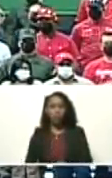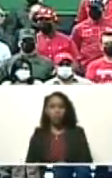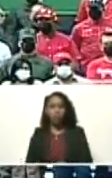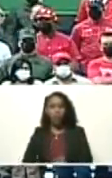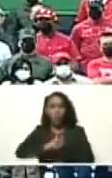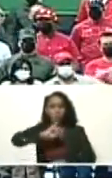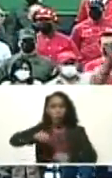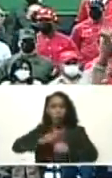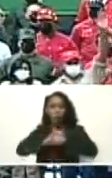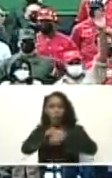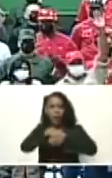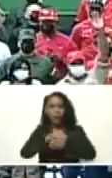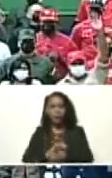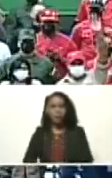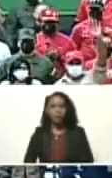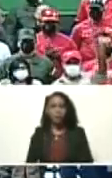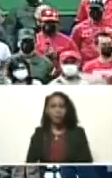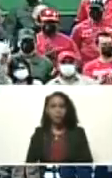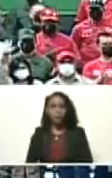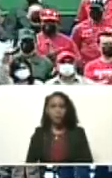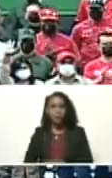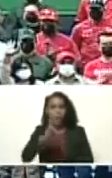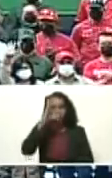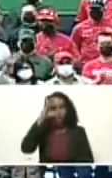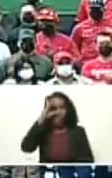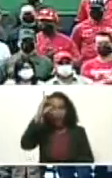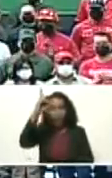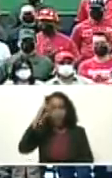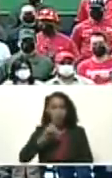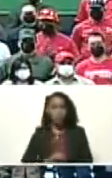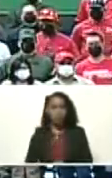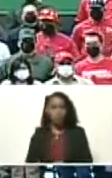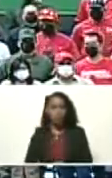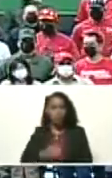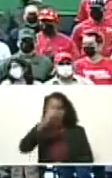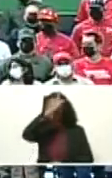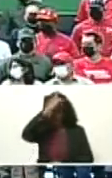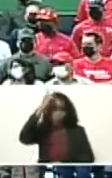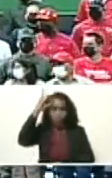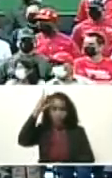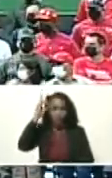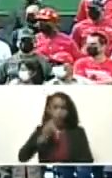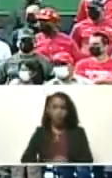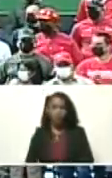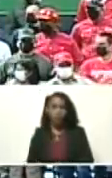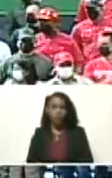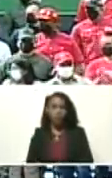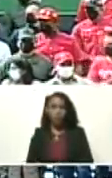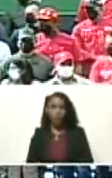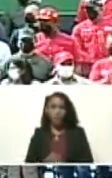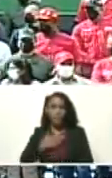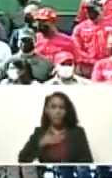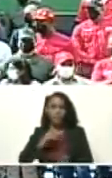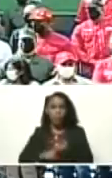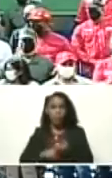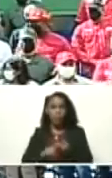Jorge Rodríguez, Delcy Rodríguez, Diosdado Rodríguez, Cilia